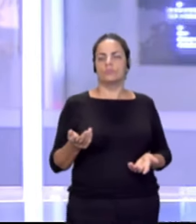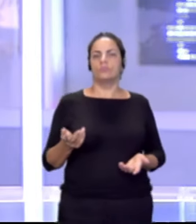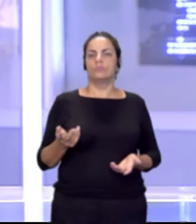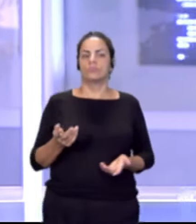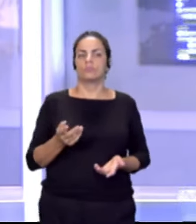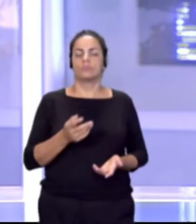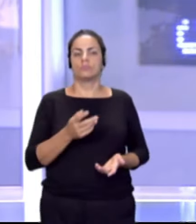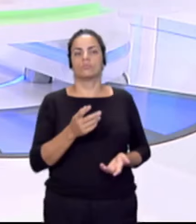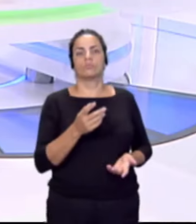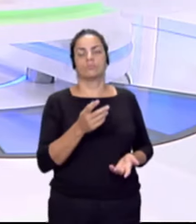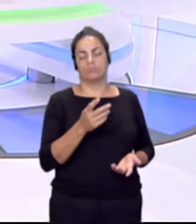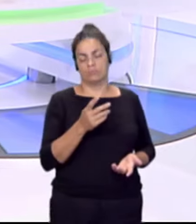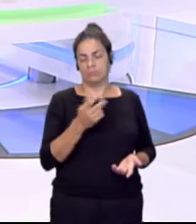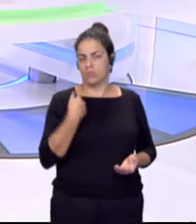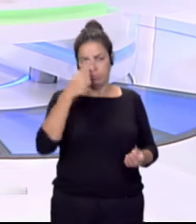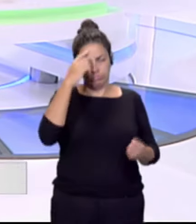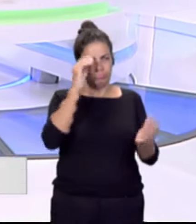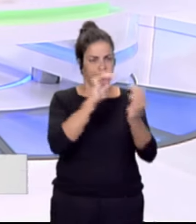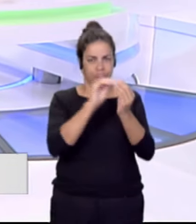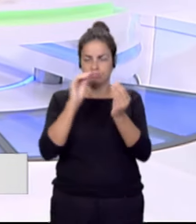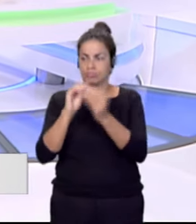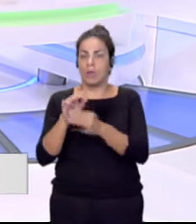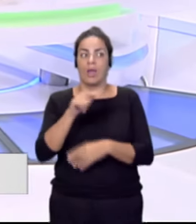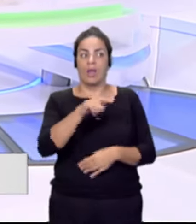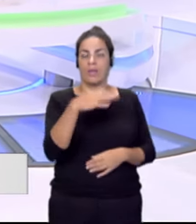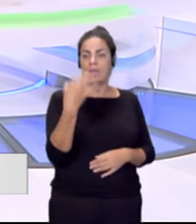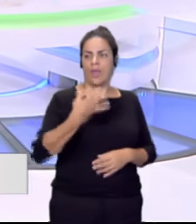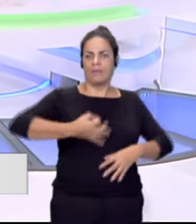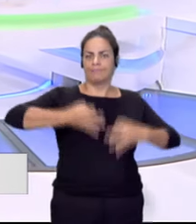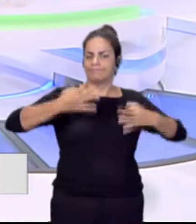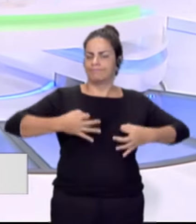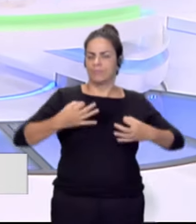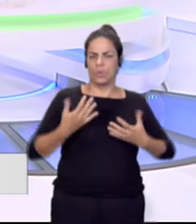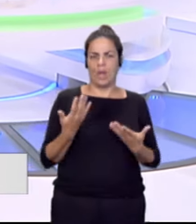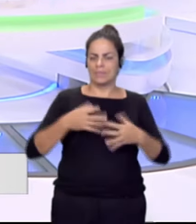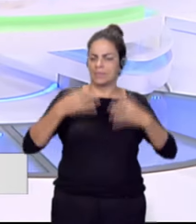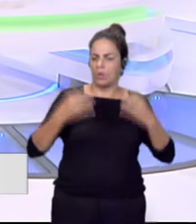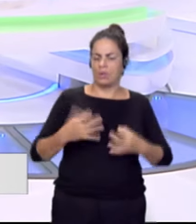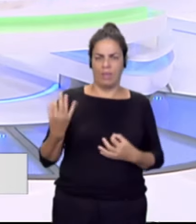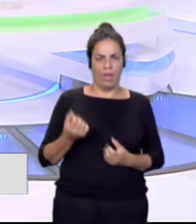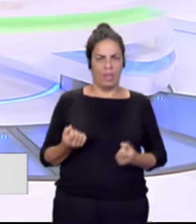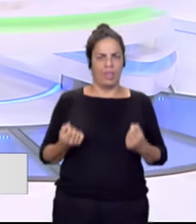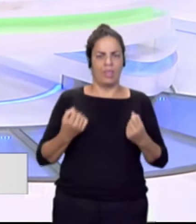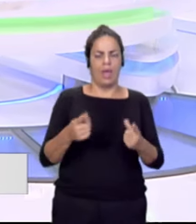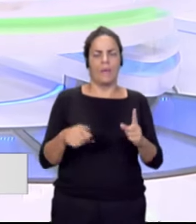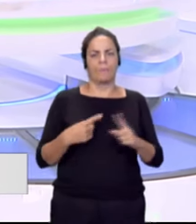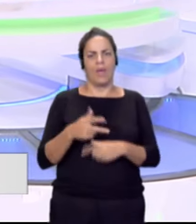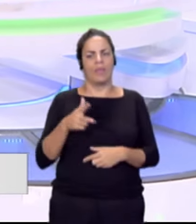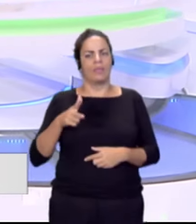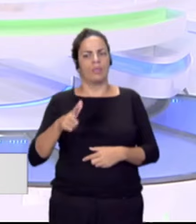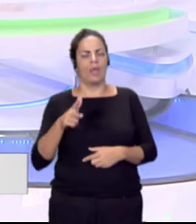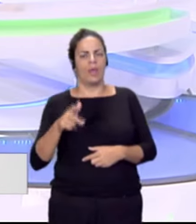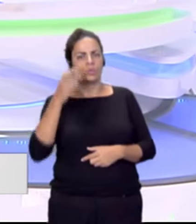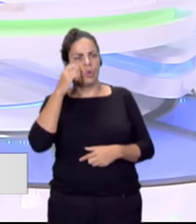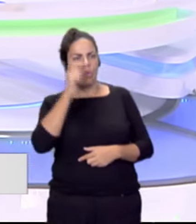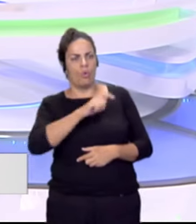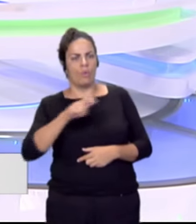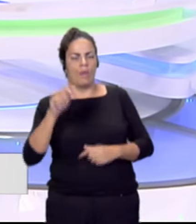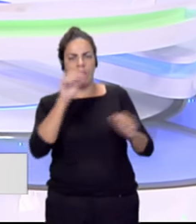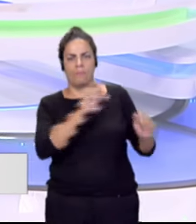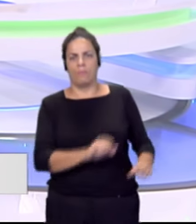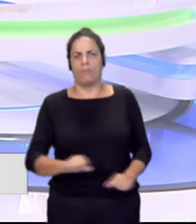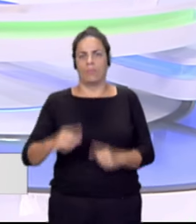de La Gomera. Es decir, aquí lo que habría que garantizar, como yo decía, esa seguridad, ¿no? Y la protección a los derechos humanos, ¿no? Y por otro lado, como decía el señor Estebanes,